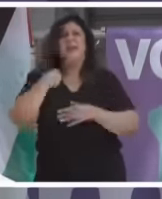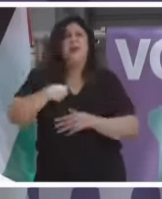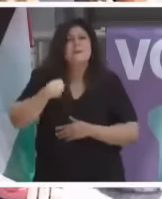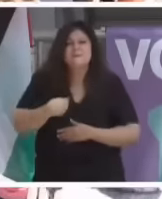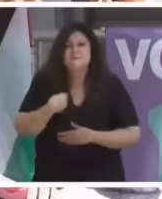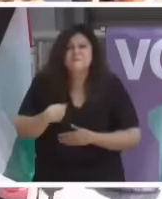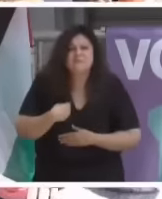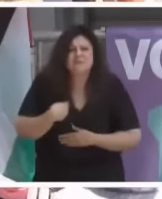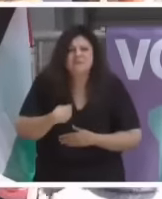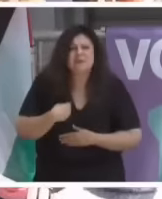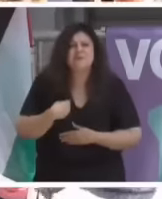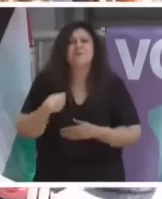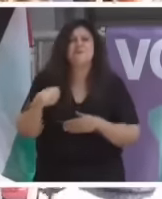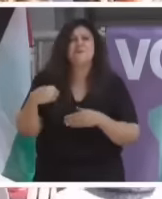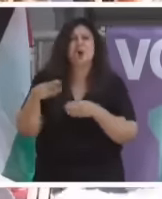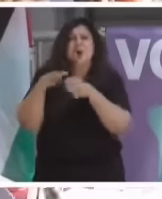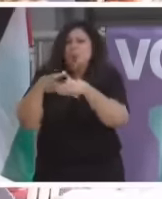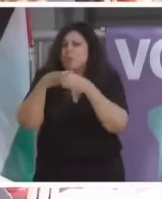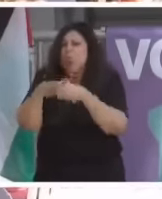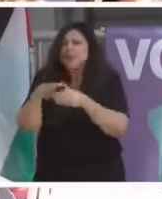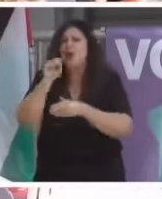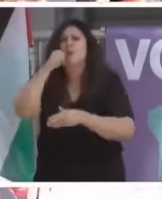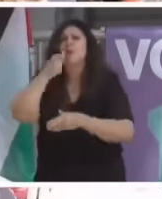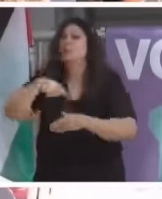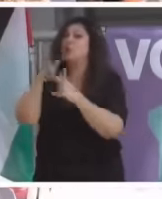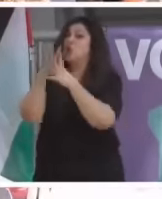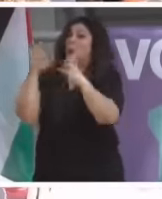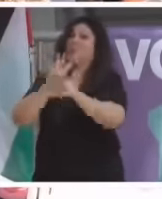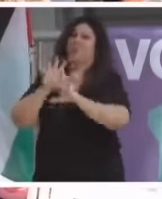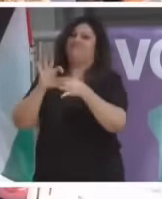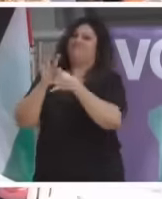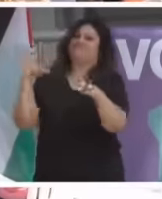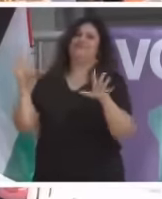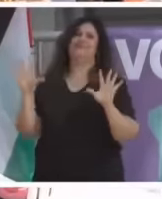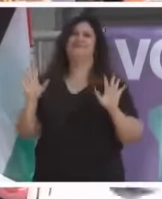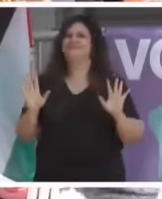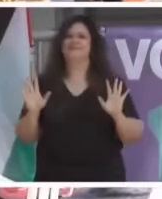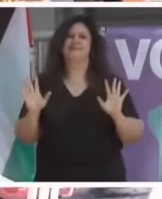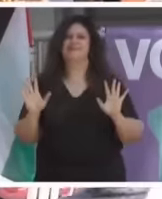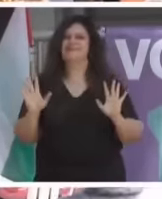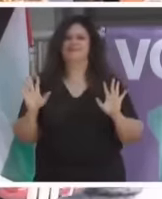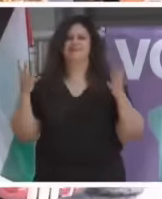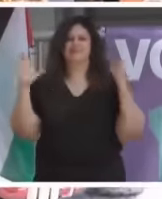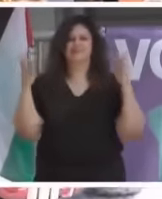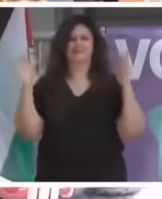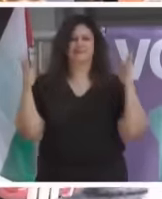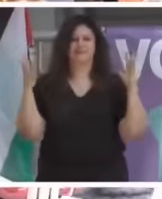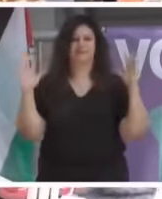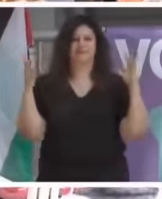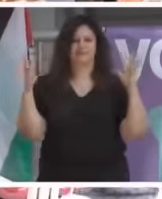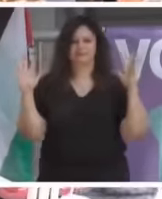que paran en el puerto de Motril. Así que ya concluyo porque